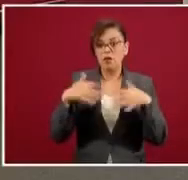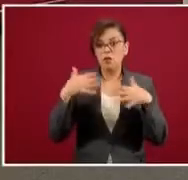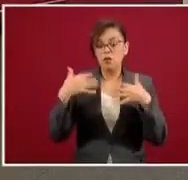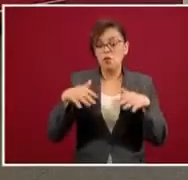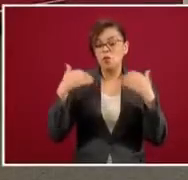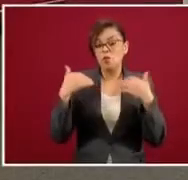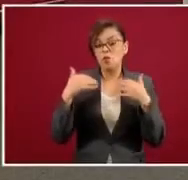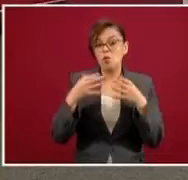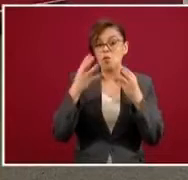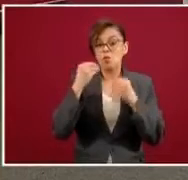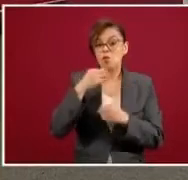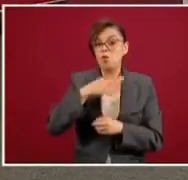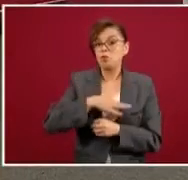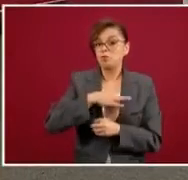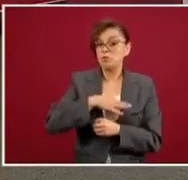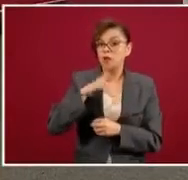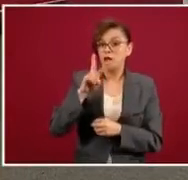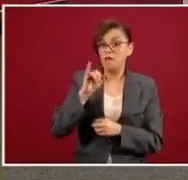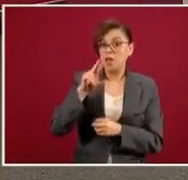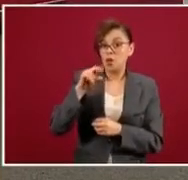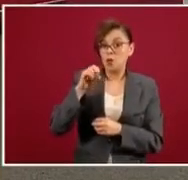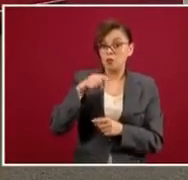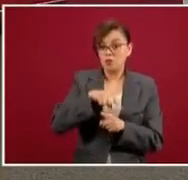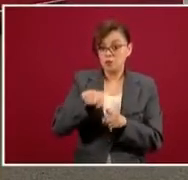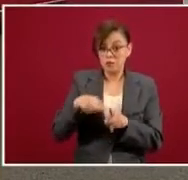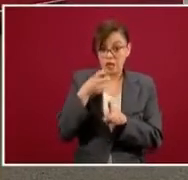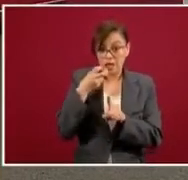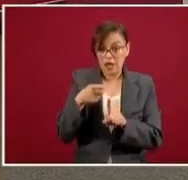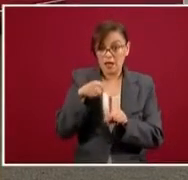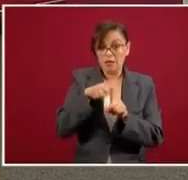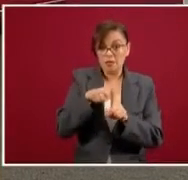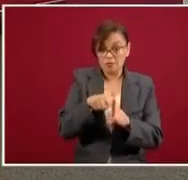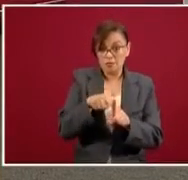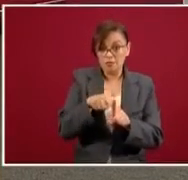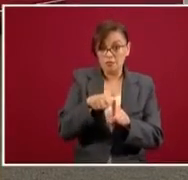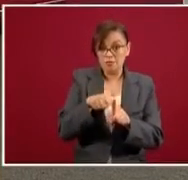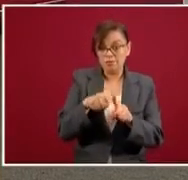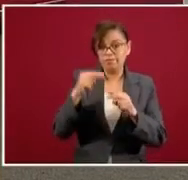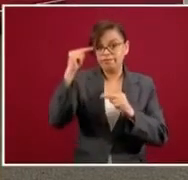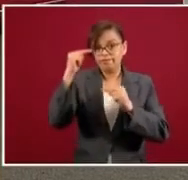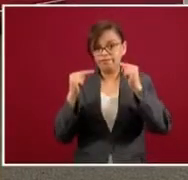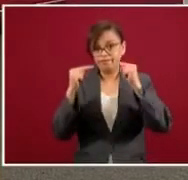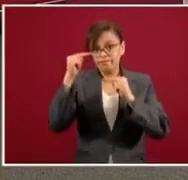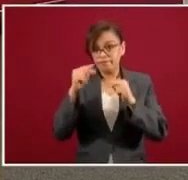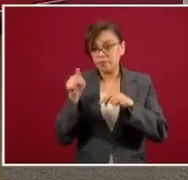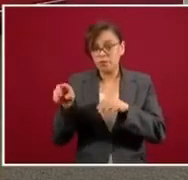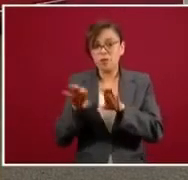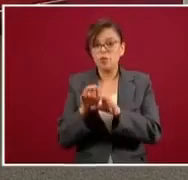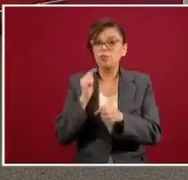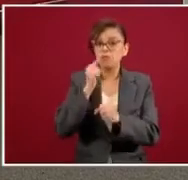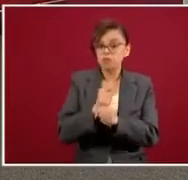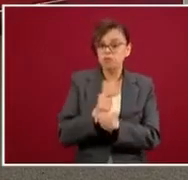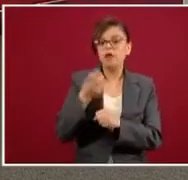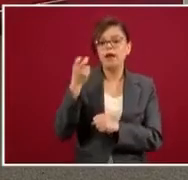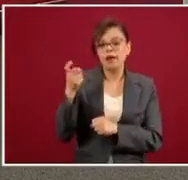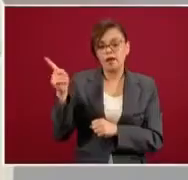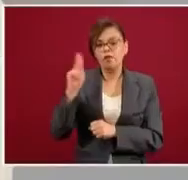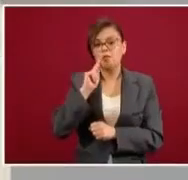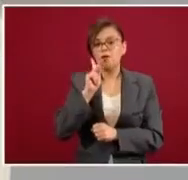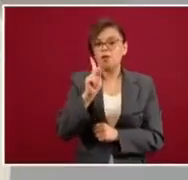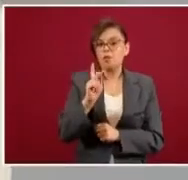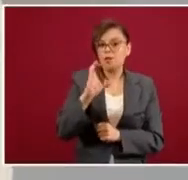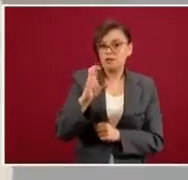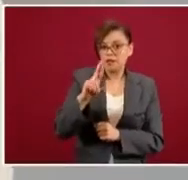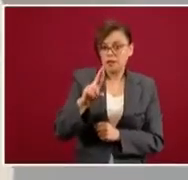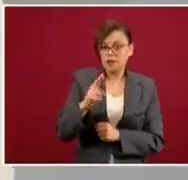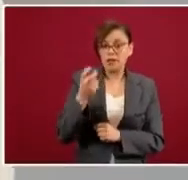gran cantidad de virus, eso se infiere indirectamente por uno de los parámetros de la prueba PCR y eso puede